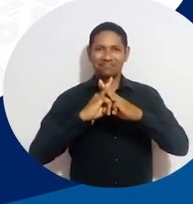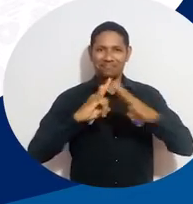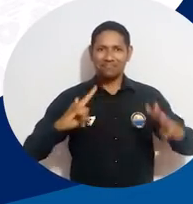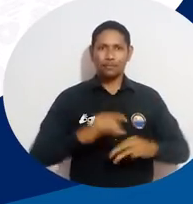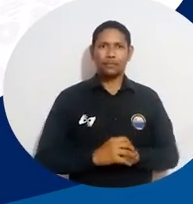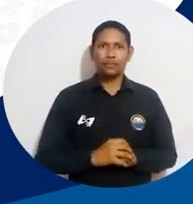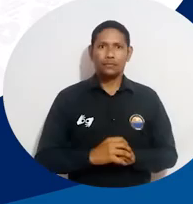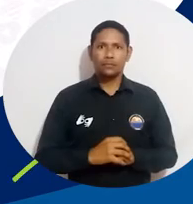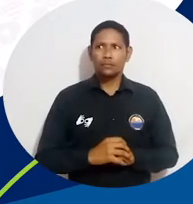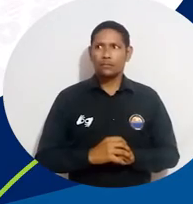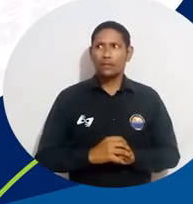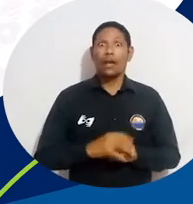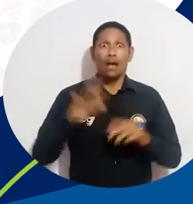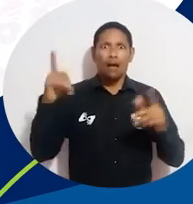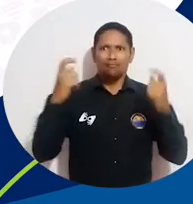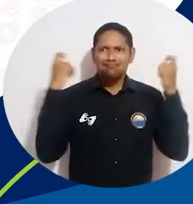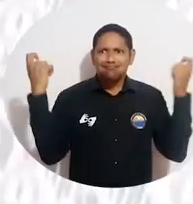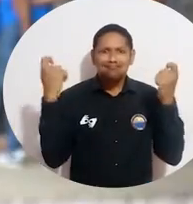Alma Mater.